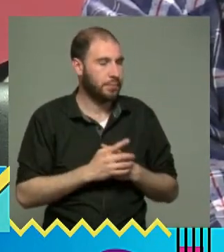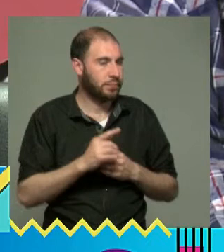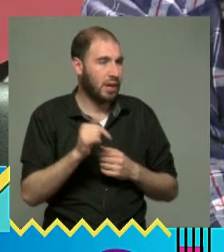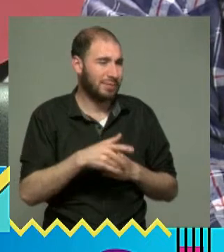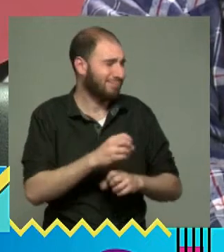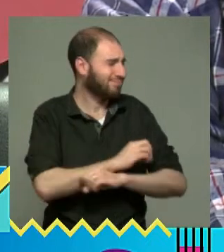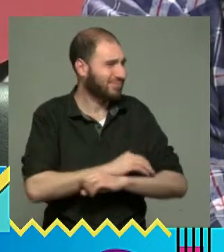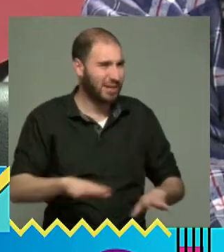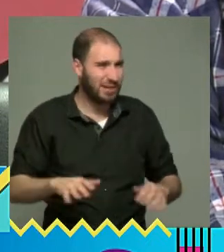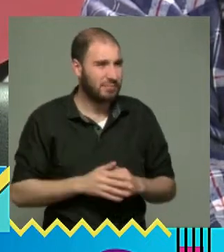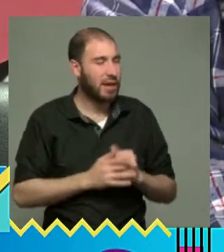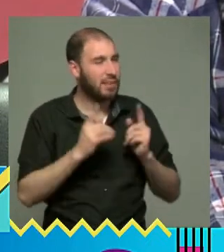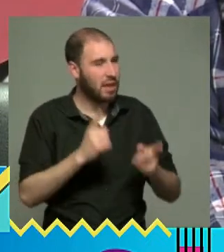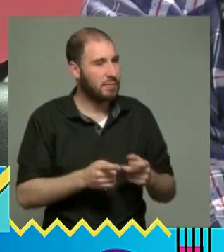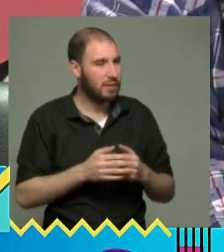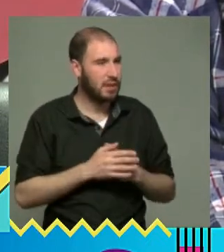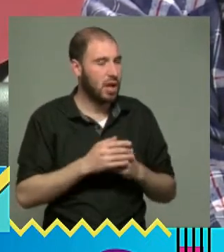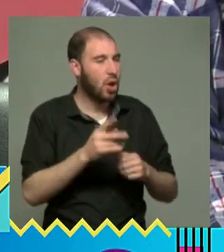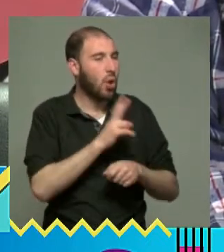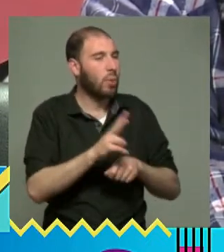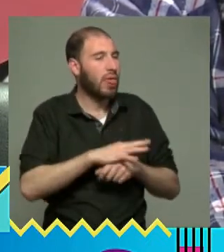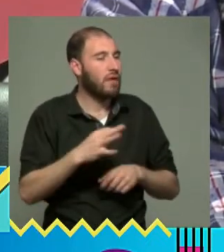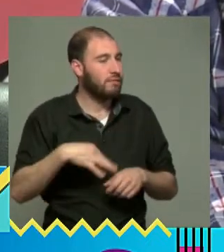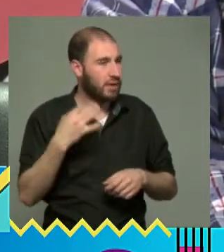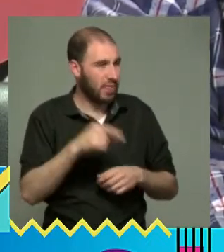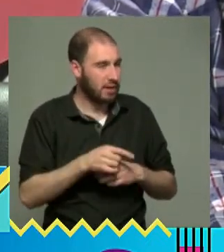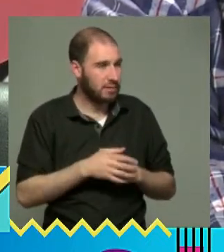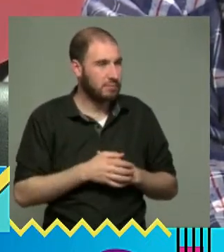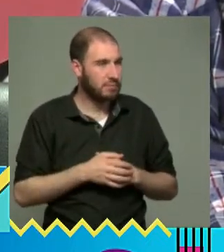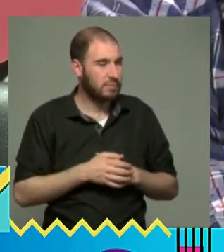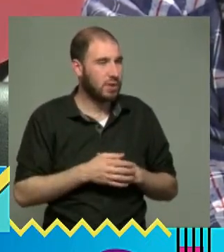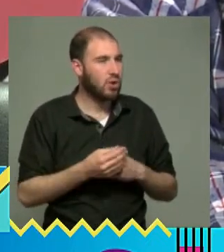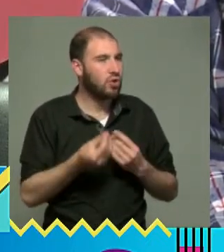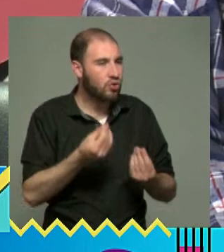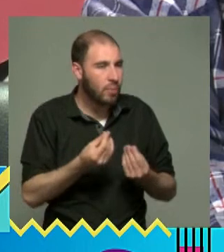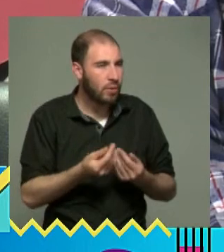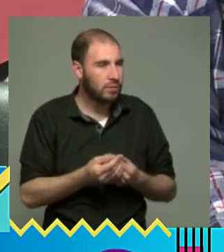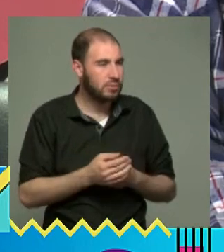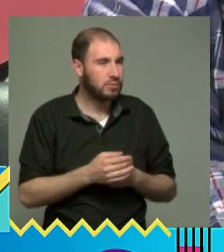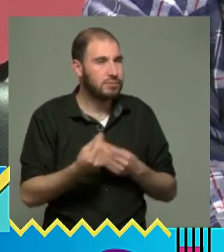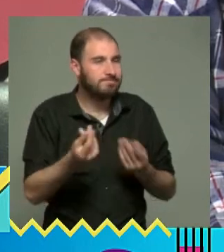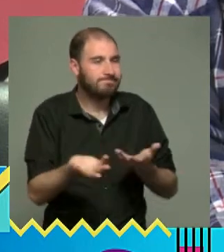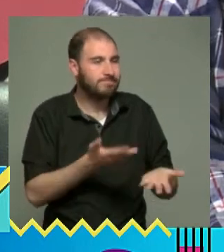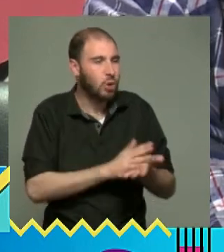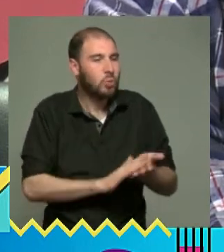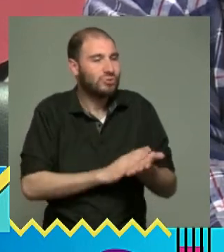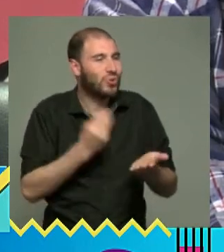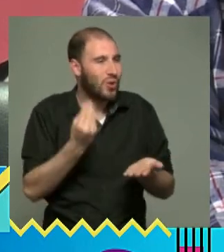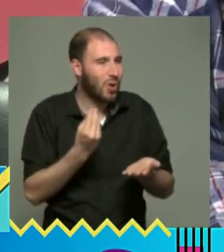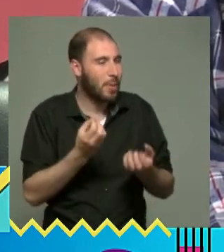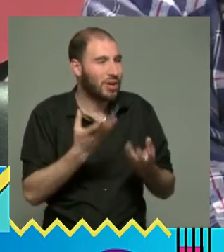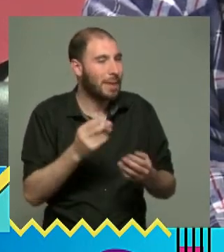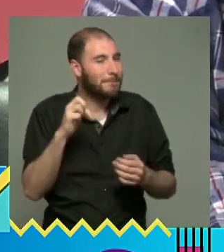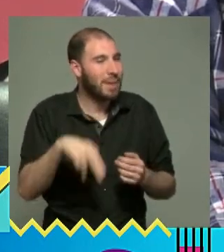obviamente pésimas, y es también hablar del cuidado de la vida en estos casos. Entonces, ¿cómo se podría llegar a hacer en estas situaciones? Porque